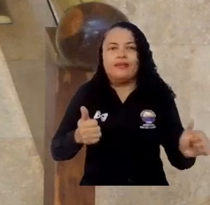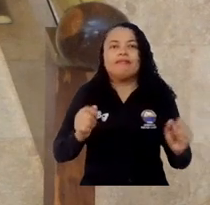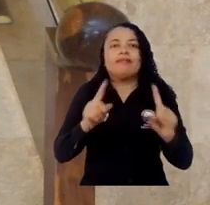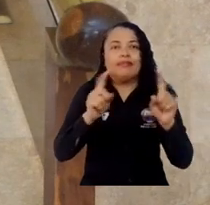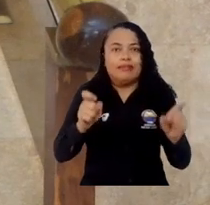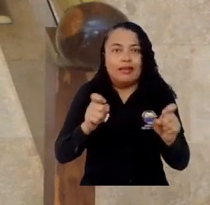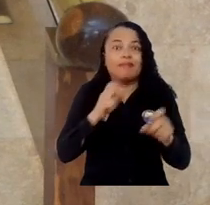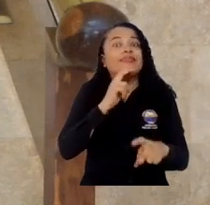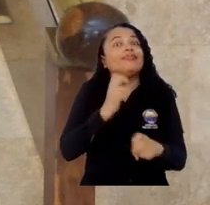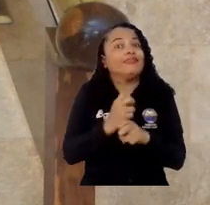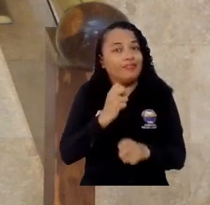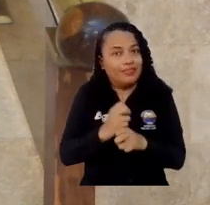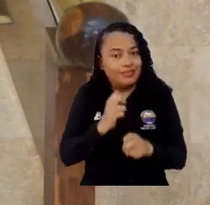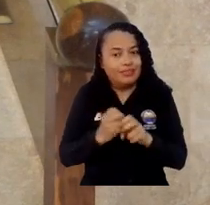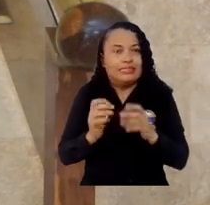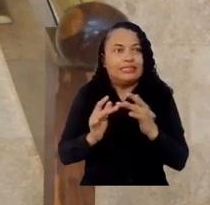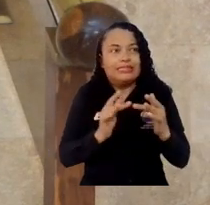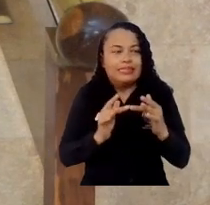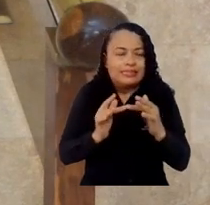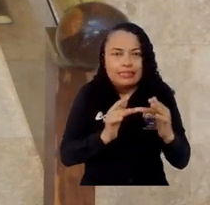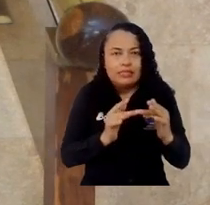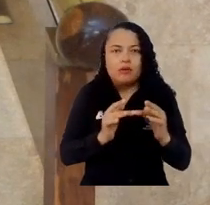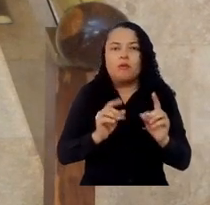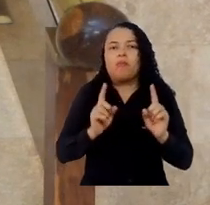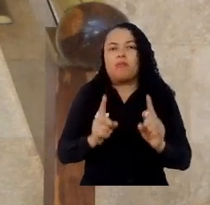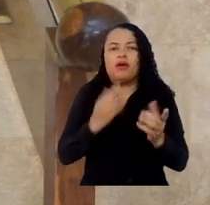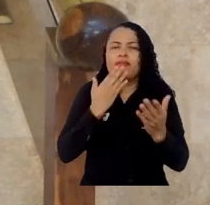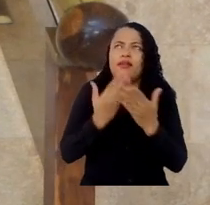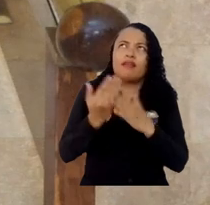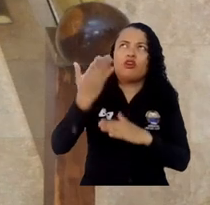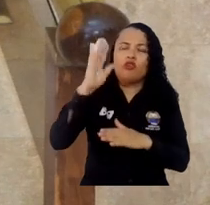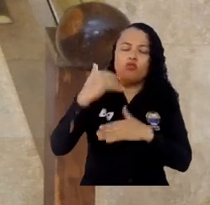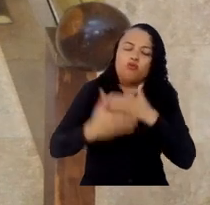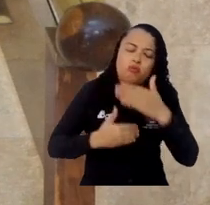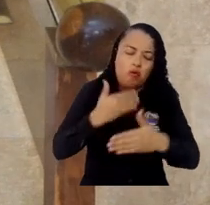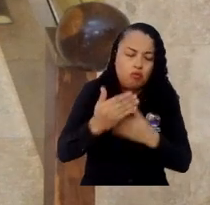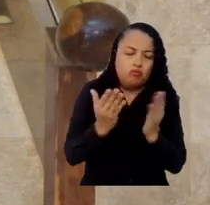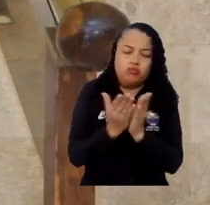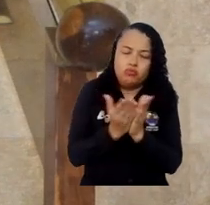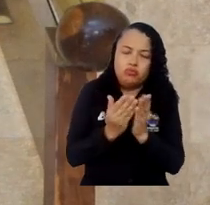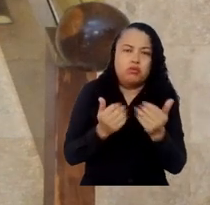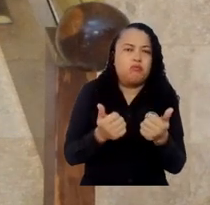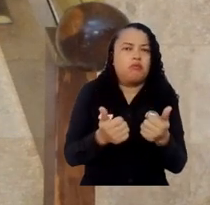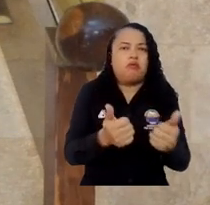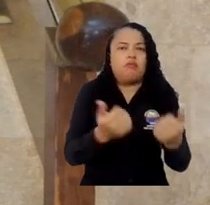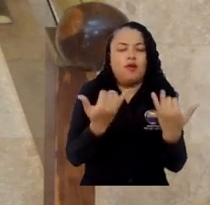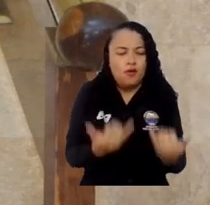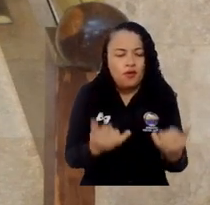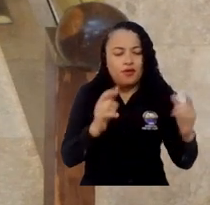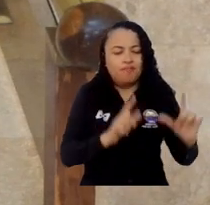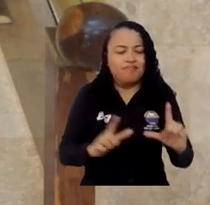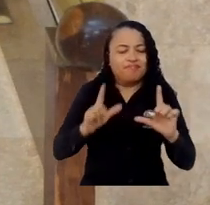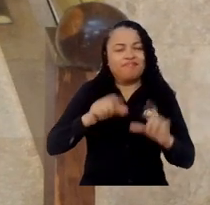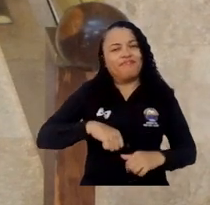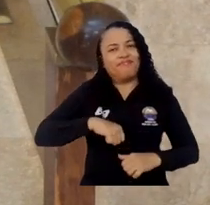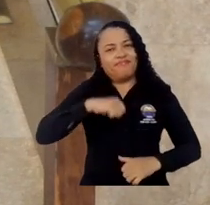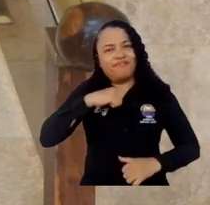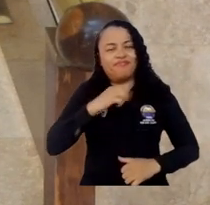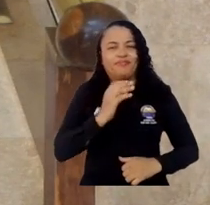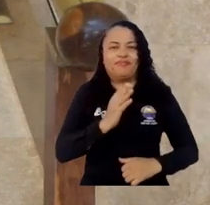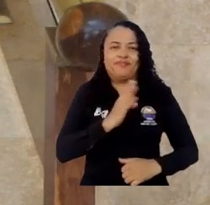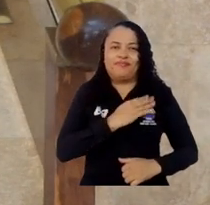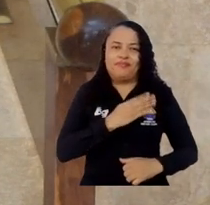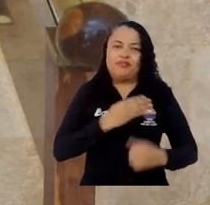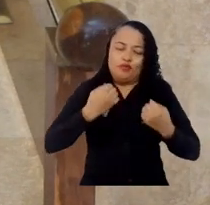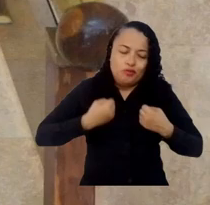tema de conectividad se me dificultó bastante, pero gracias a Dios saqué mis estudios adelante y hoy recibo mi título con mucho orgullo y con